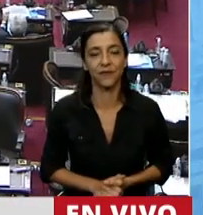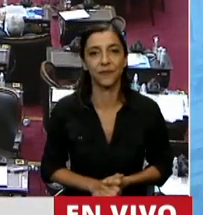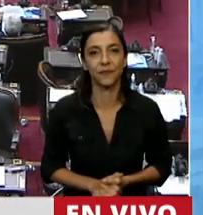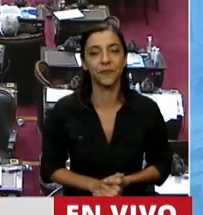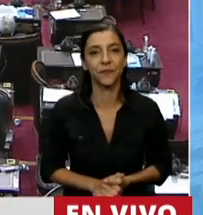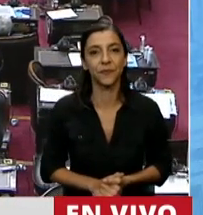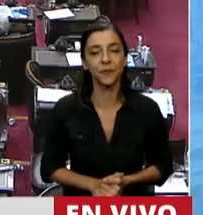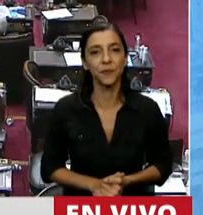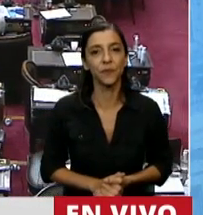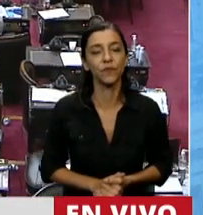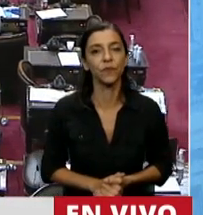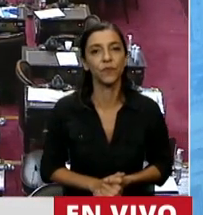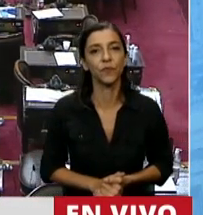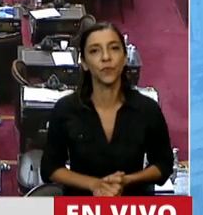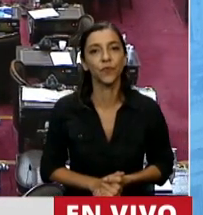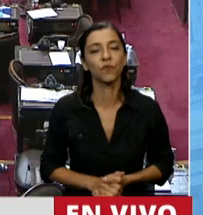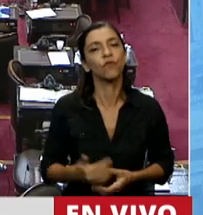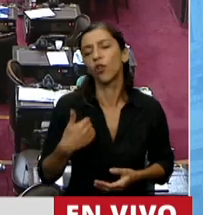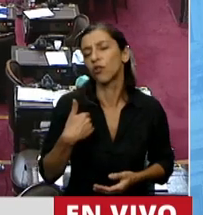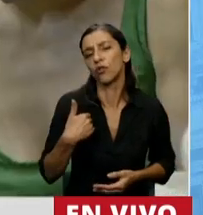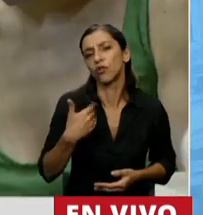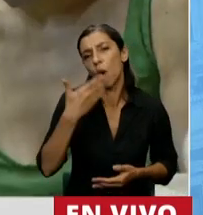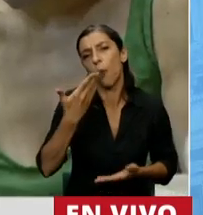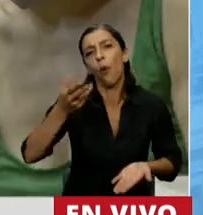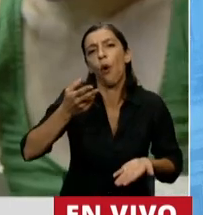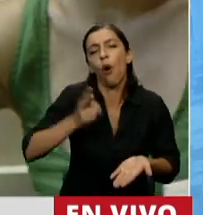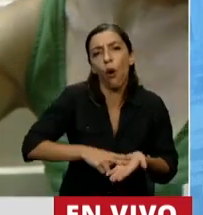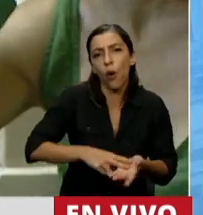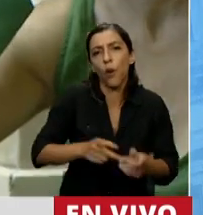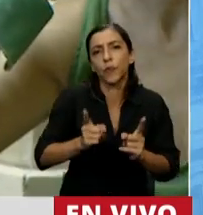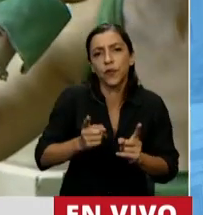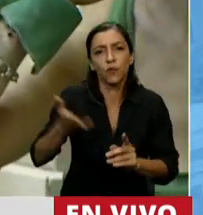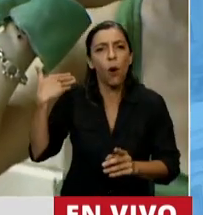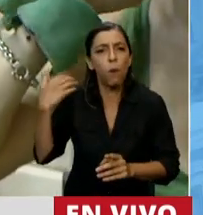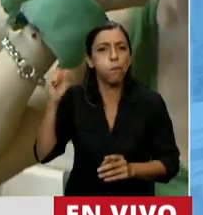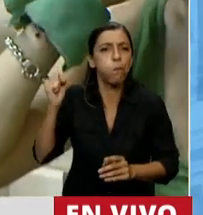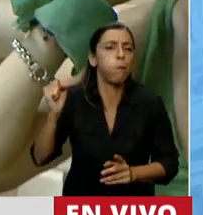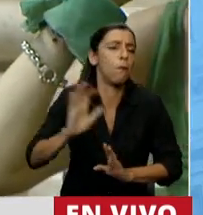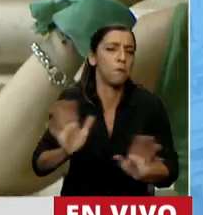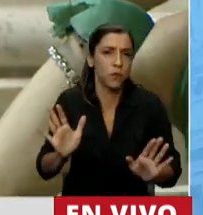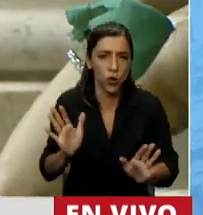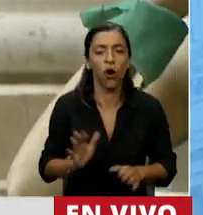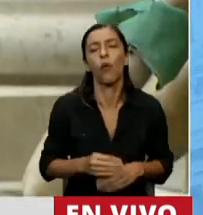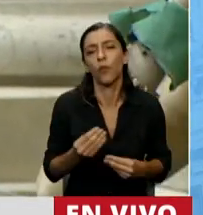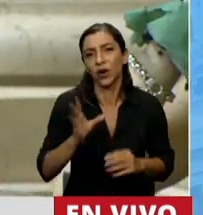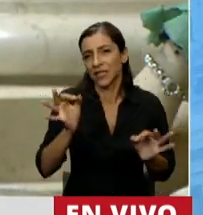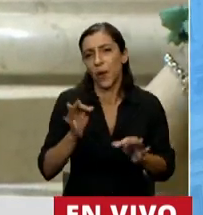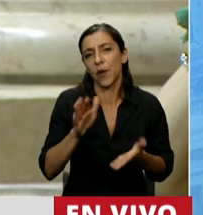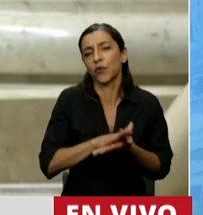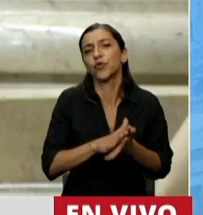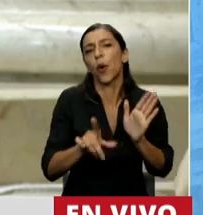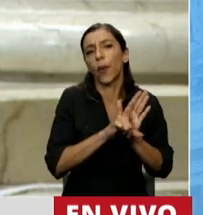no voy a hacer referencia a lo que ya se ha dicho acá respecto a la constitucionalidad o no de esta